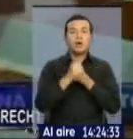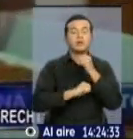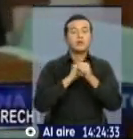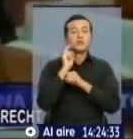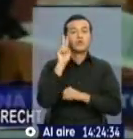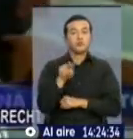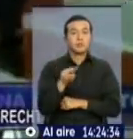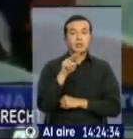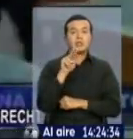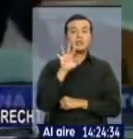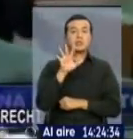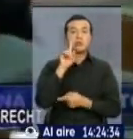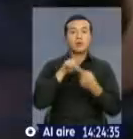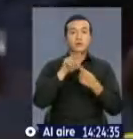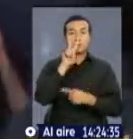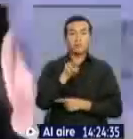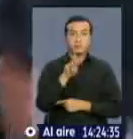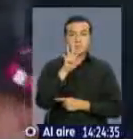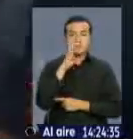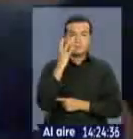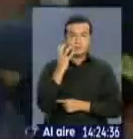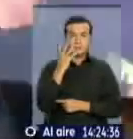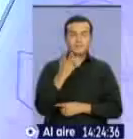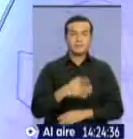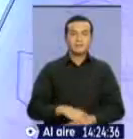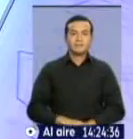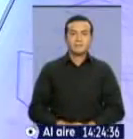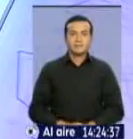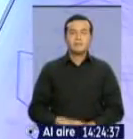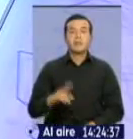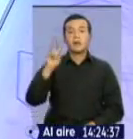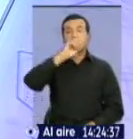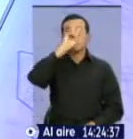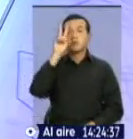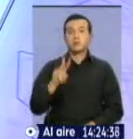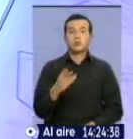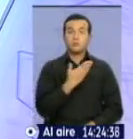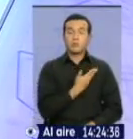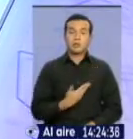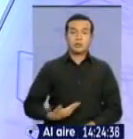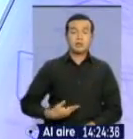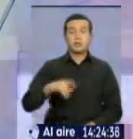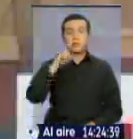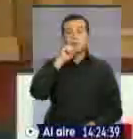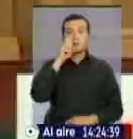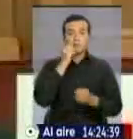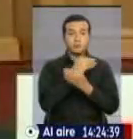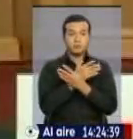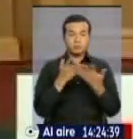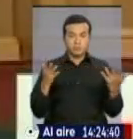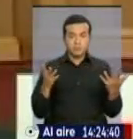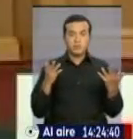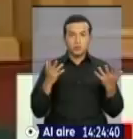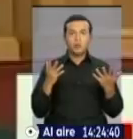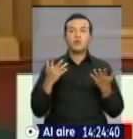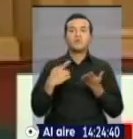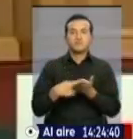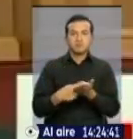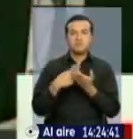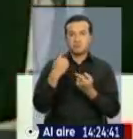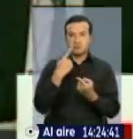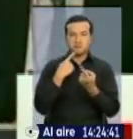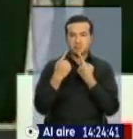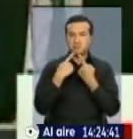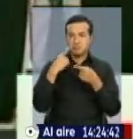y 2014. Fanny Lara, Ecuador TV. Y en Venezuela, el presidente Nicolás Maduro confirmó que irá a la ronda de diálogo con